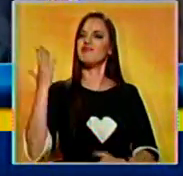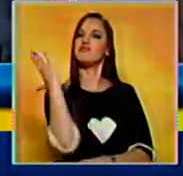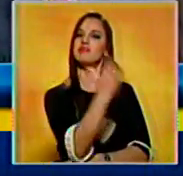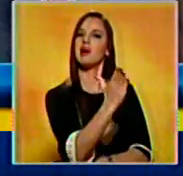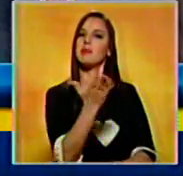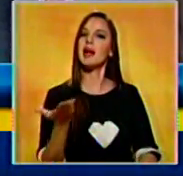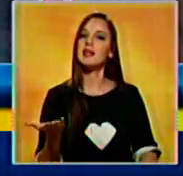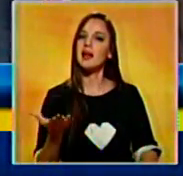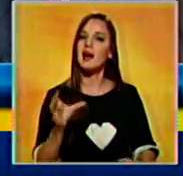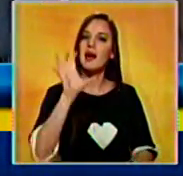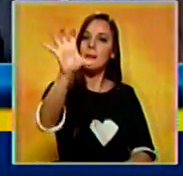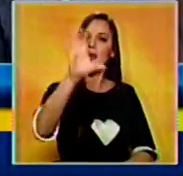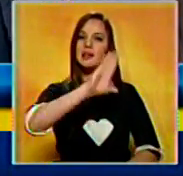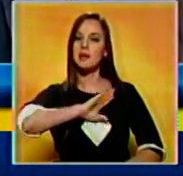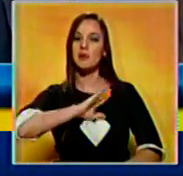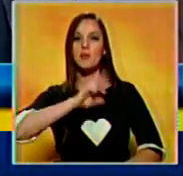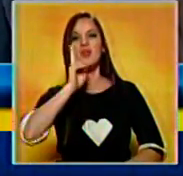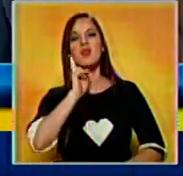Bolívar?